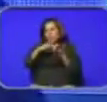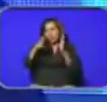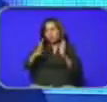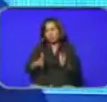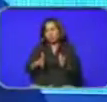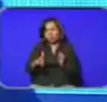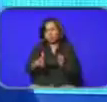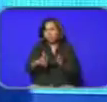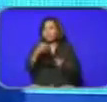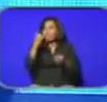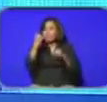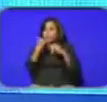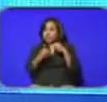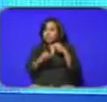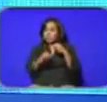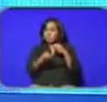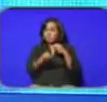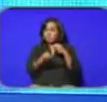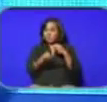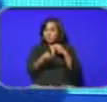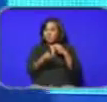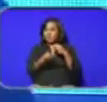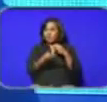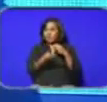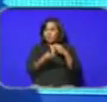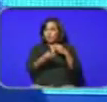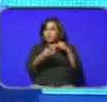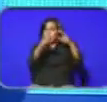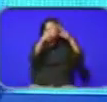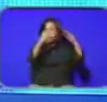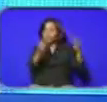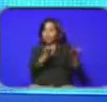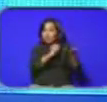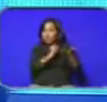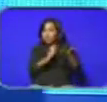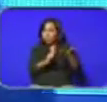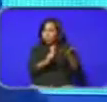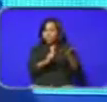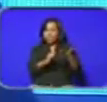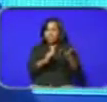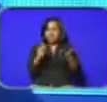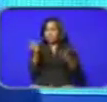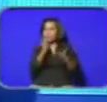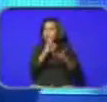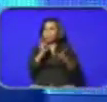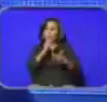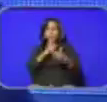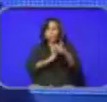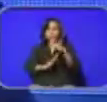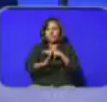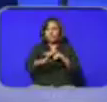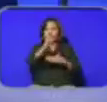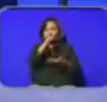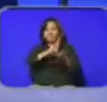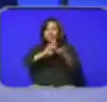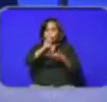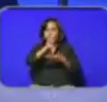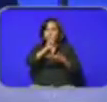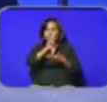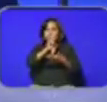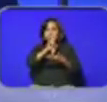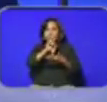de la educación media no accesan a la educación universitaria, no aprueban los requisitos, 50%. Y